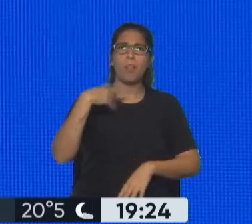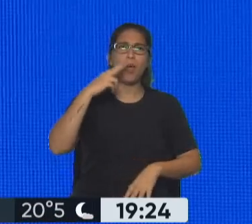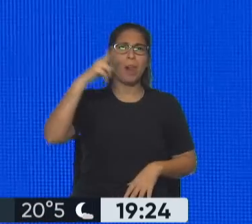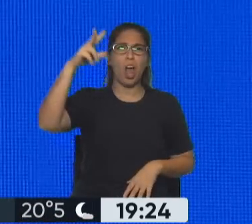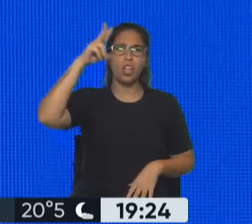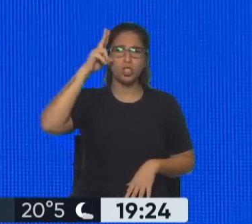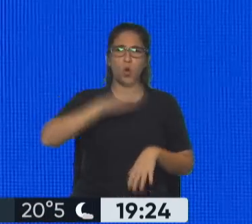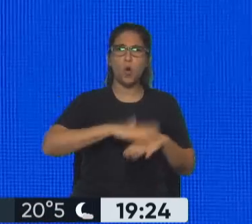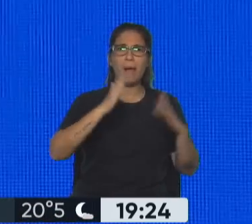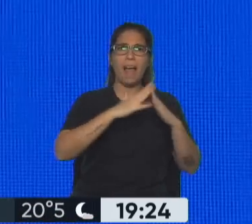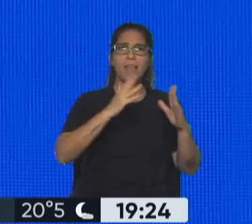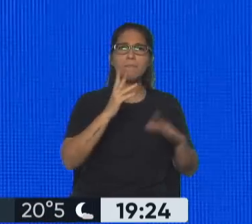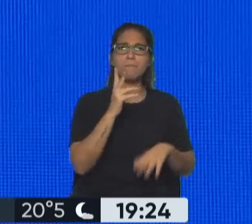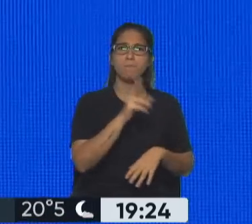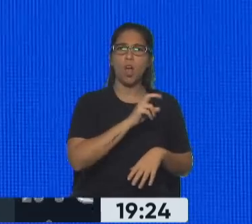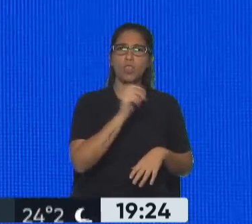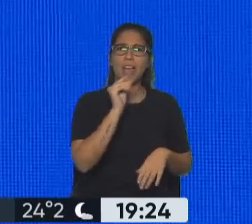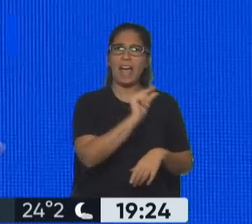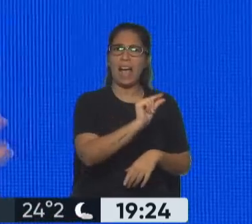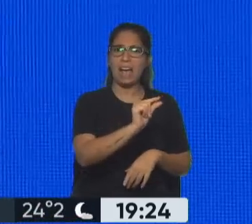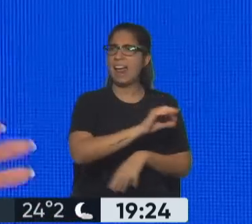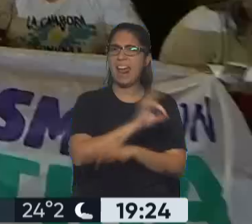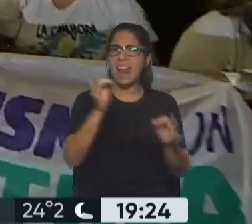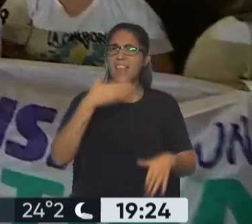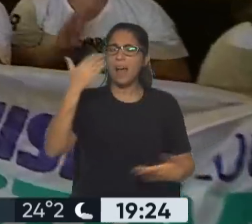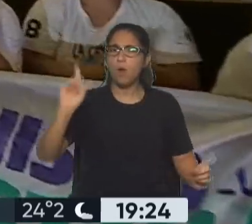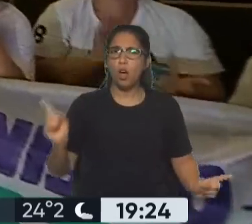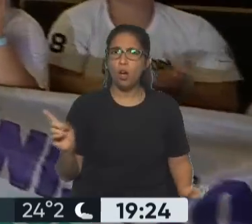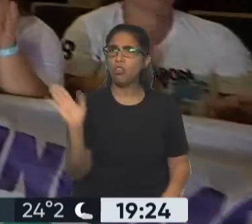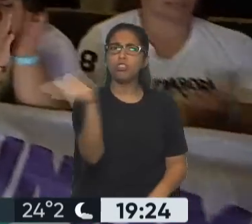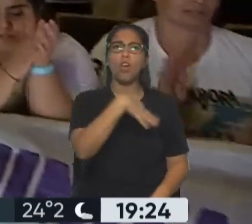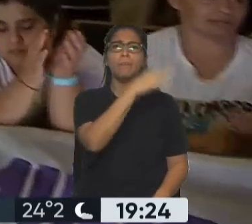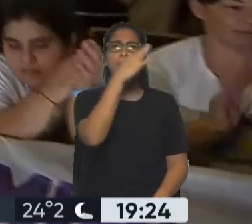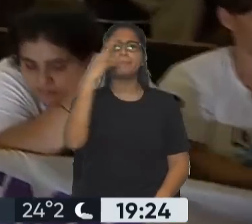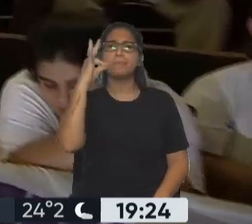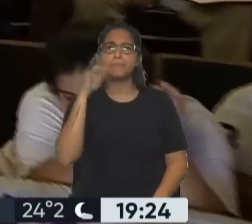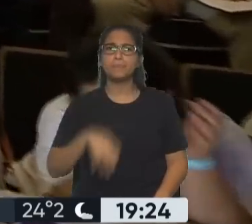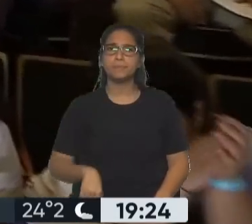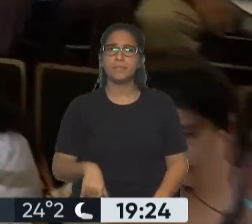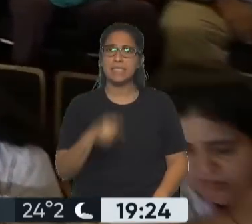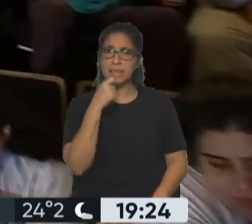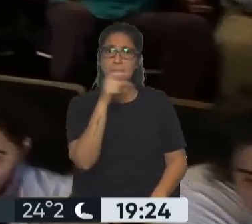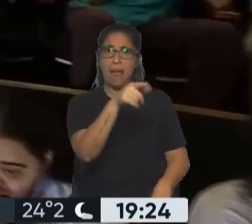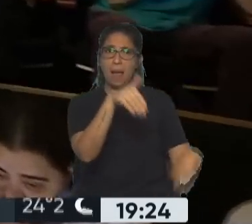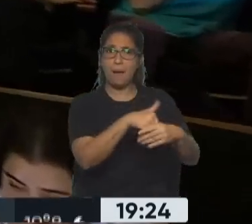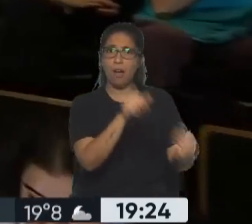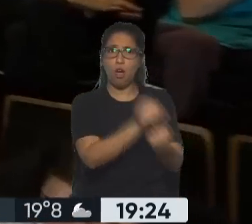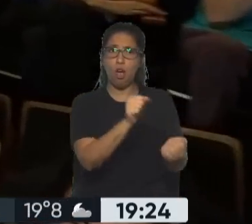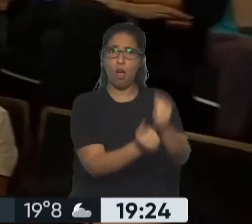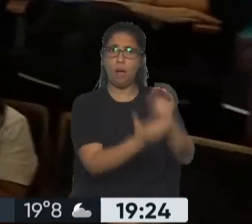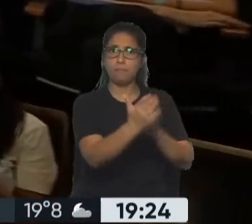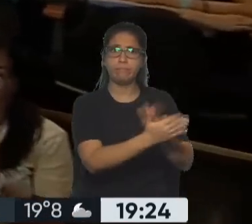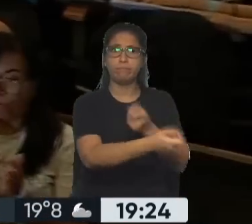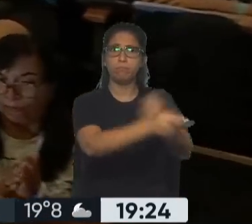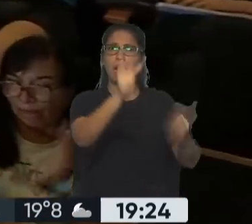nadie dijo ni pío, nada. Cuando se emite para los bancos parece que eso no